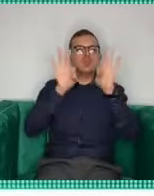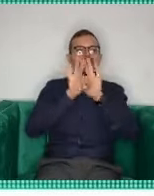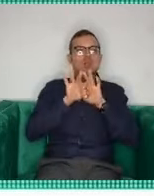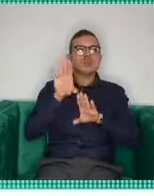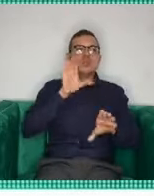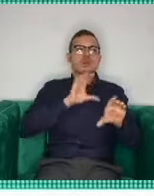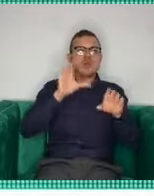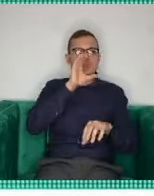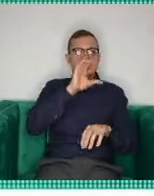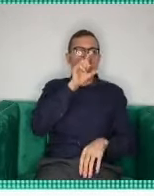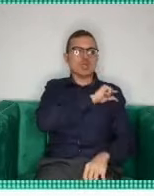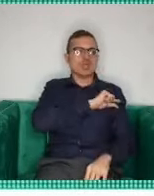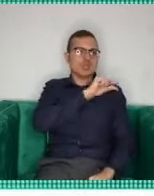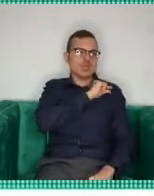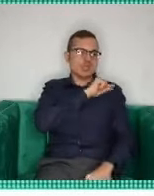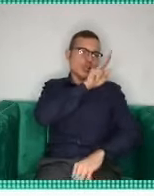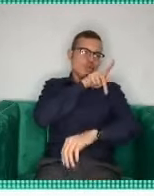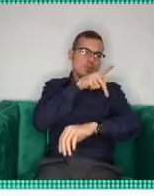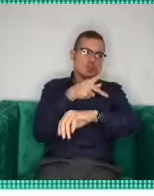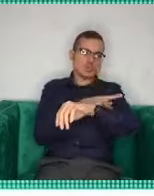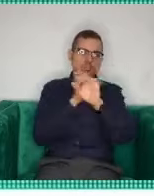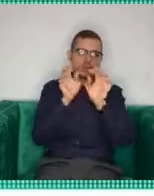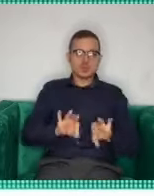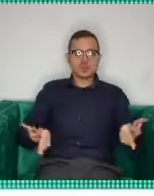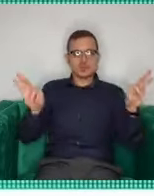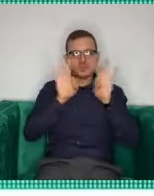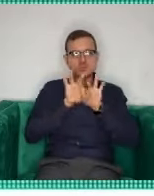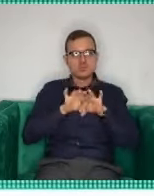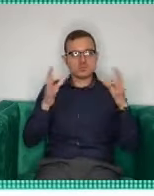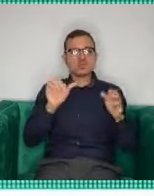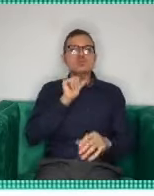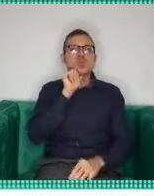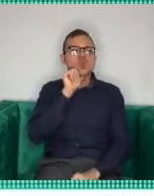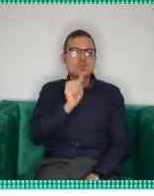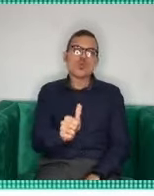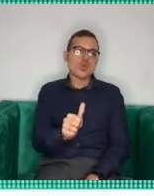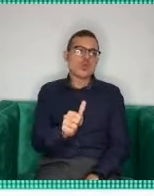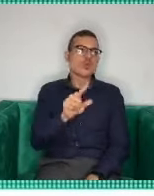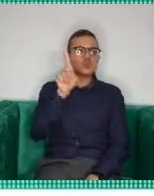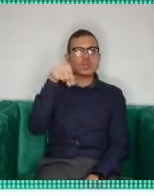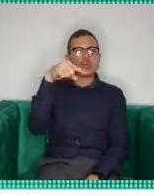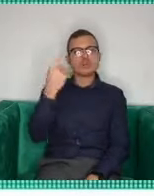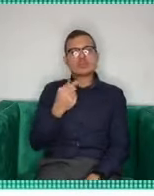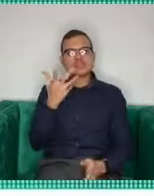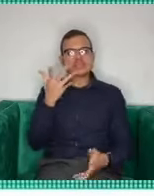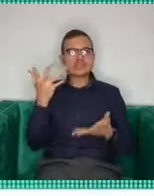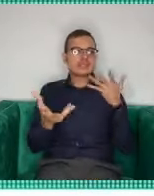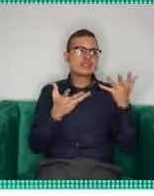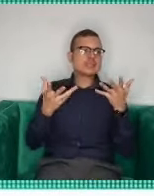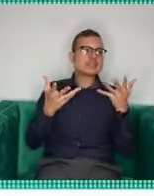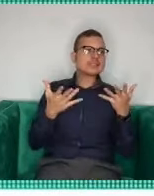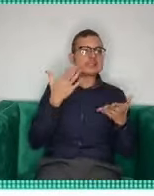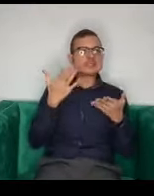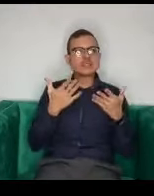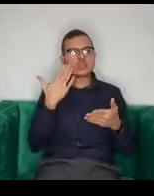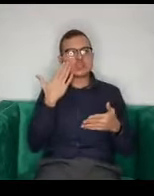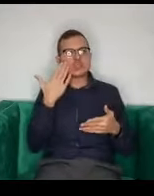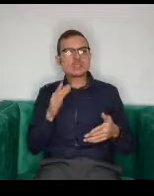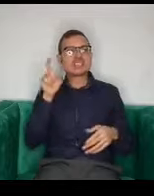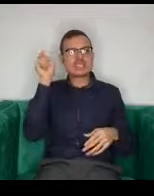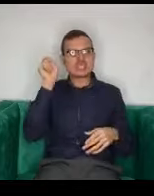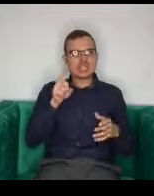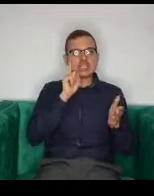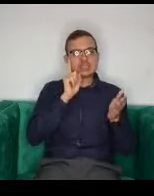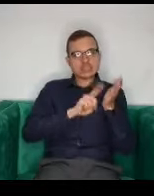bien importante. Así que no es tampoco, ¿verdad?, irnos sin hacer mucha investigación. ¿Para usted es proteína aquello que